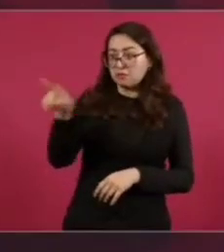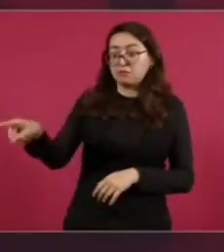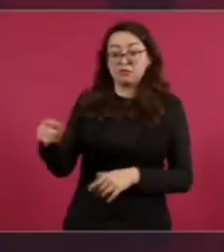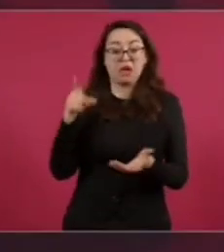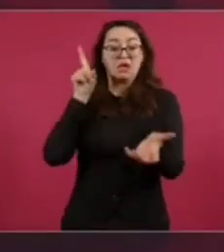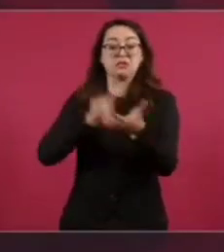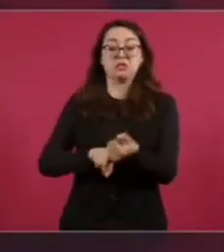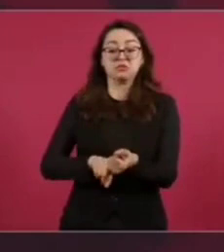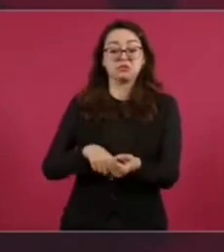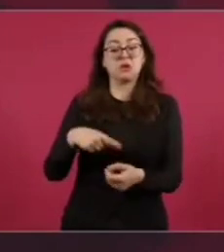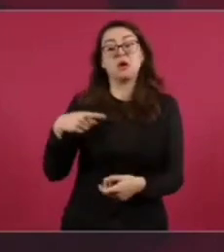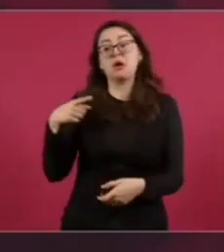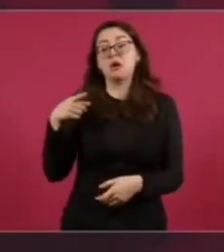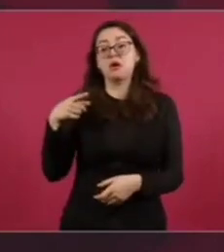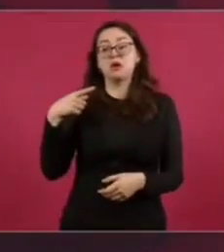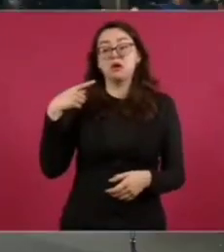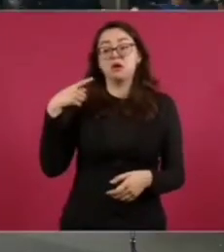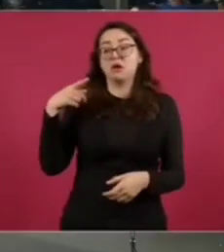fueron investigados